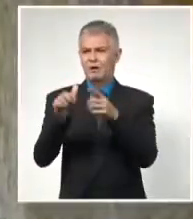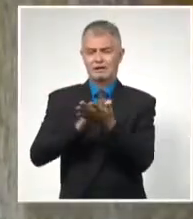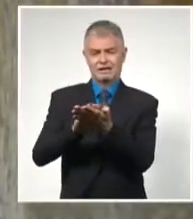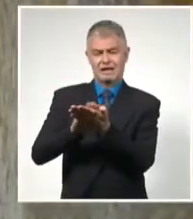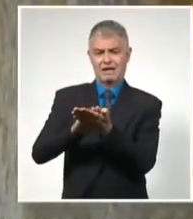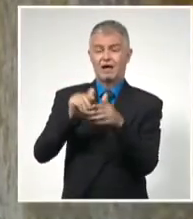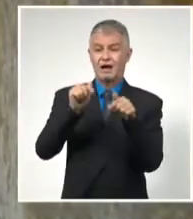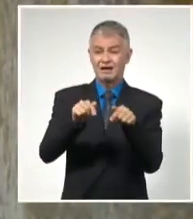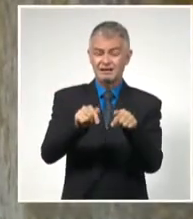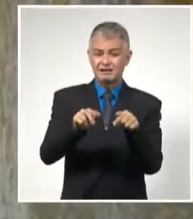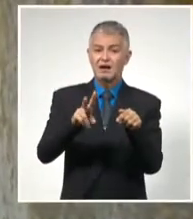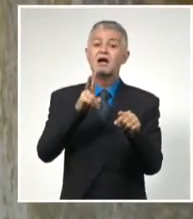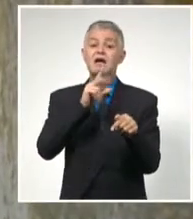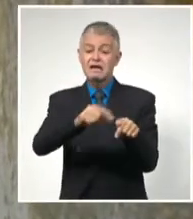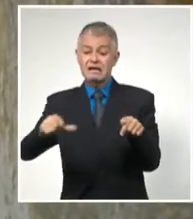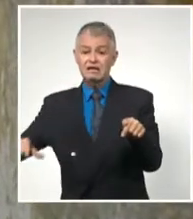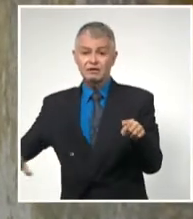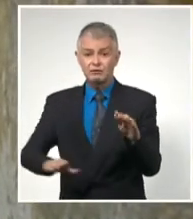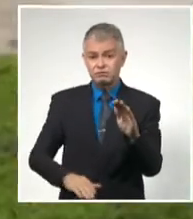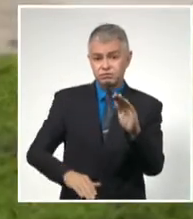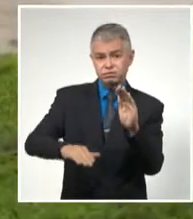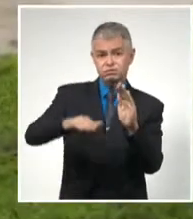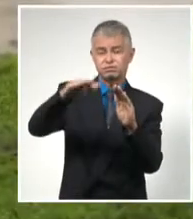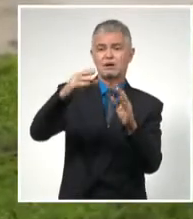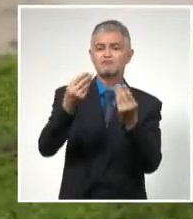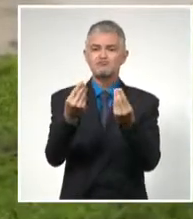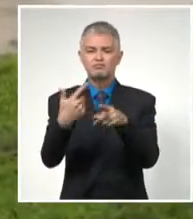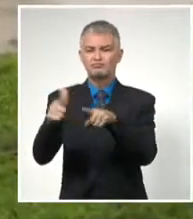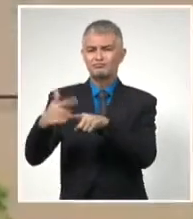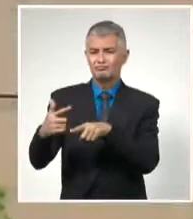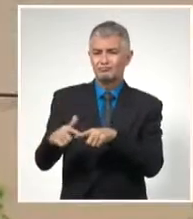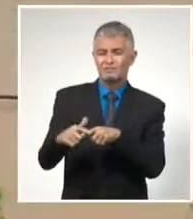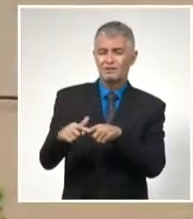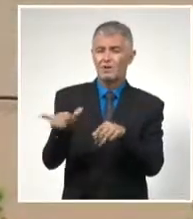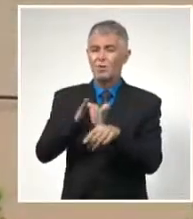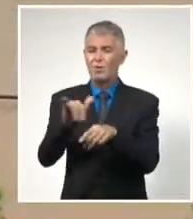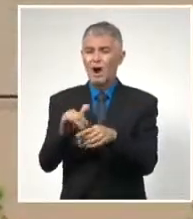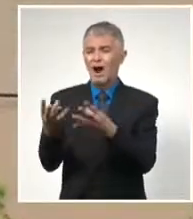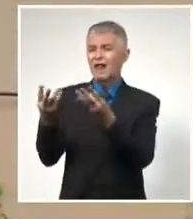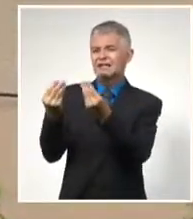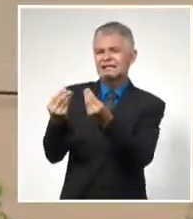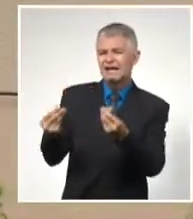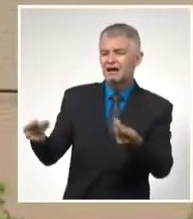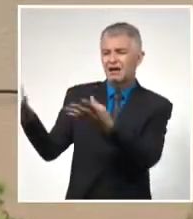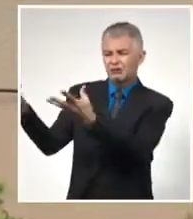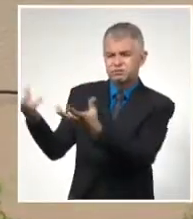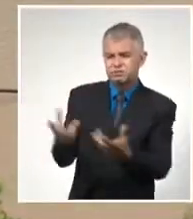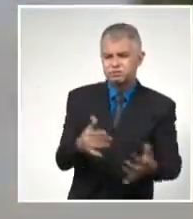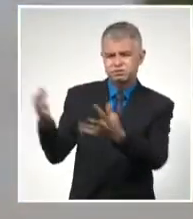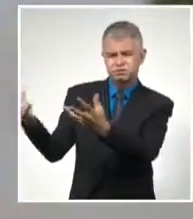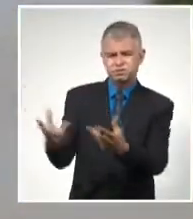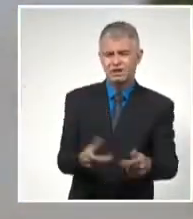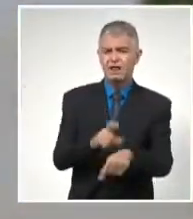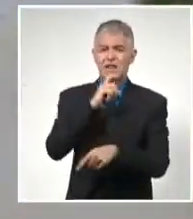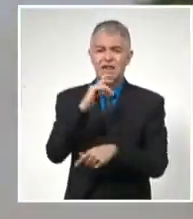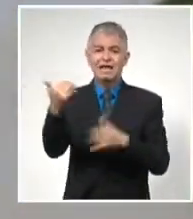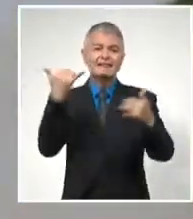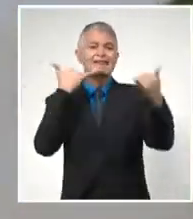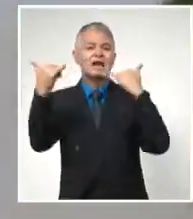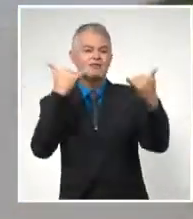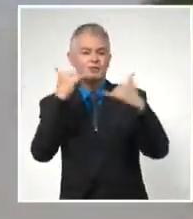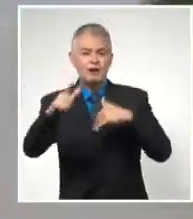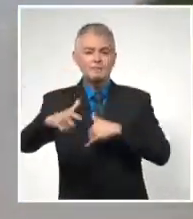su altura en pocas horas debido al desbordamiento de afluentes y a los escurrimientos provocados por las intensas lluvias. Vía telefónica, la vicepresidenta del